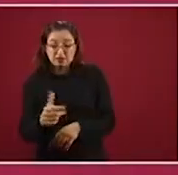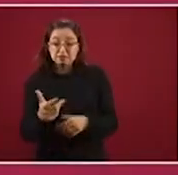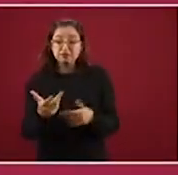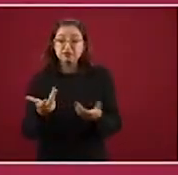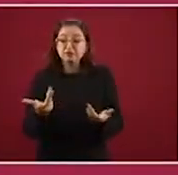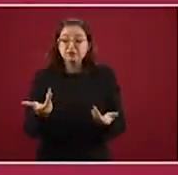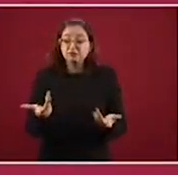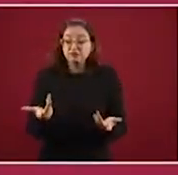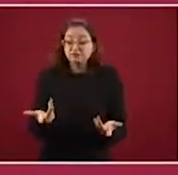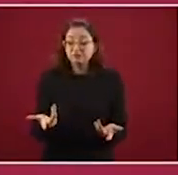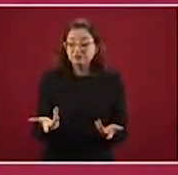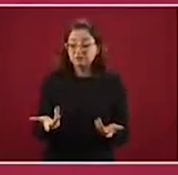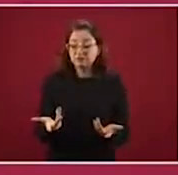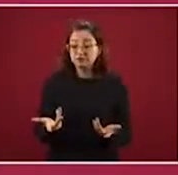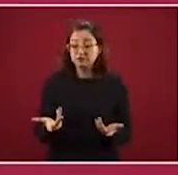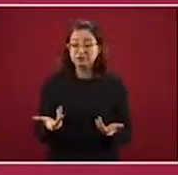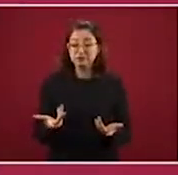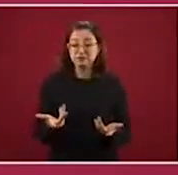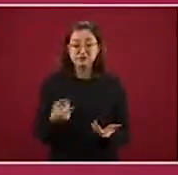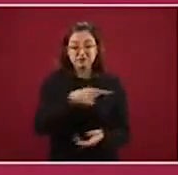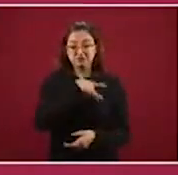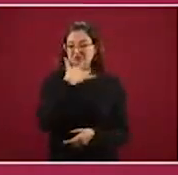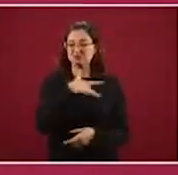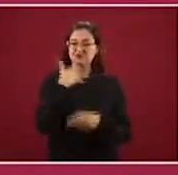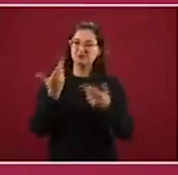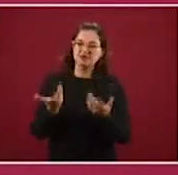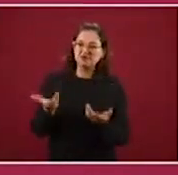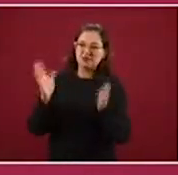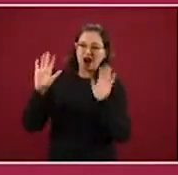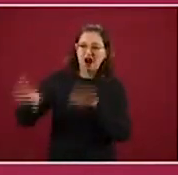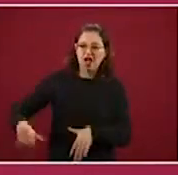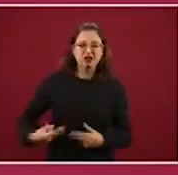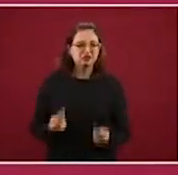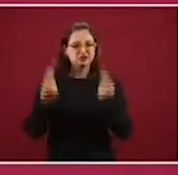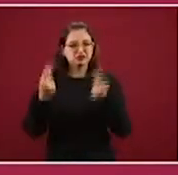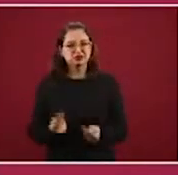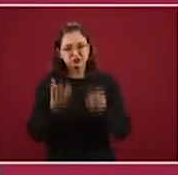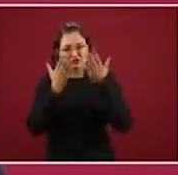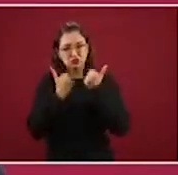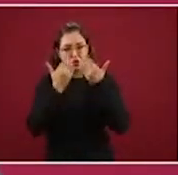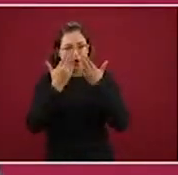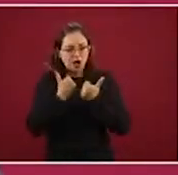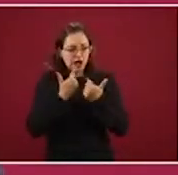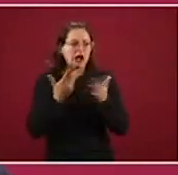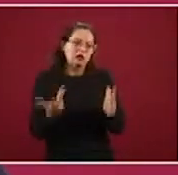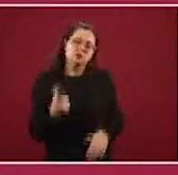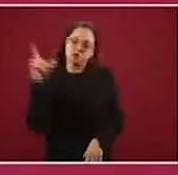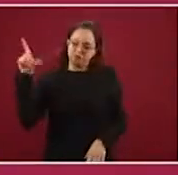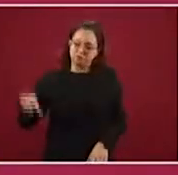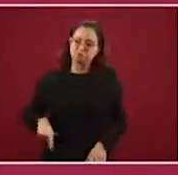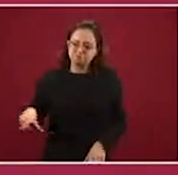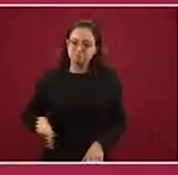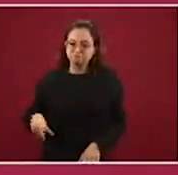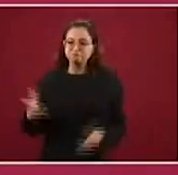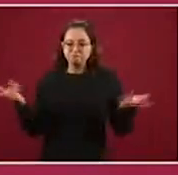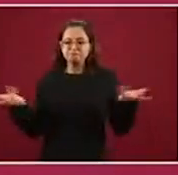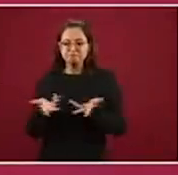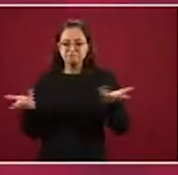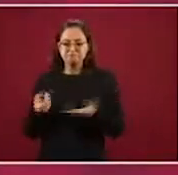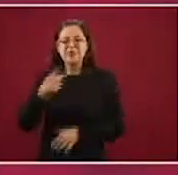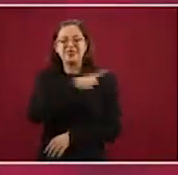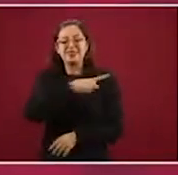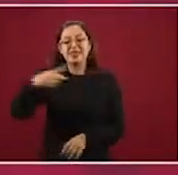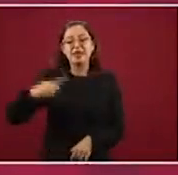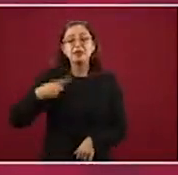porque no lo consideran un negocio, lo tenemos que hacer nosotros, porque